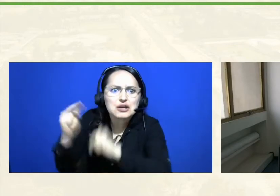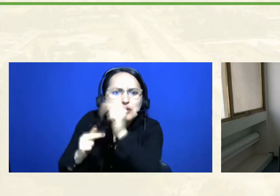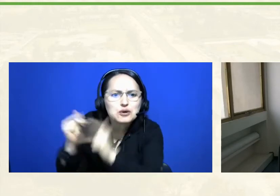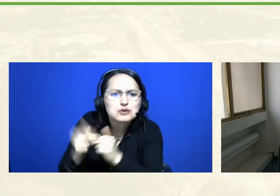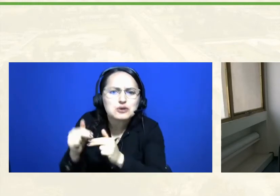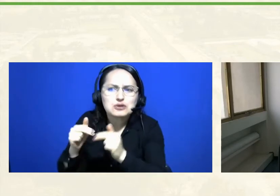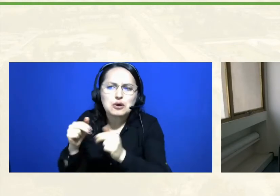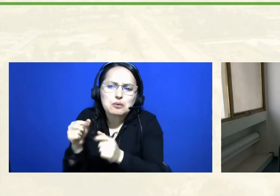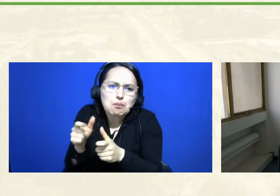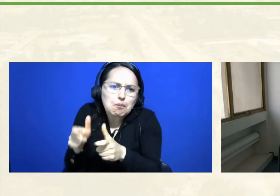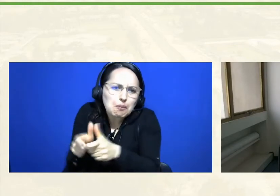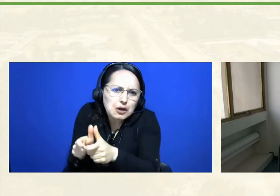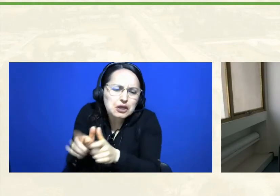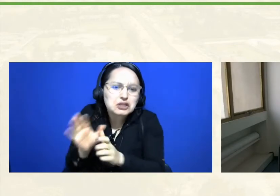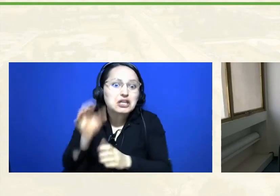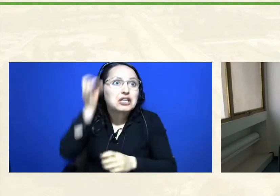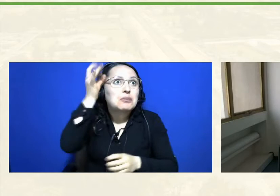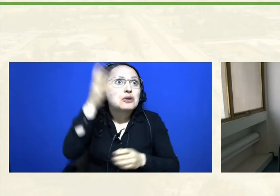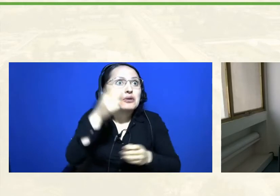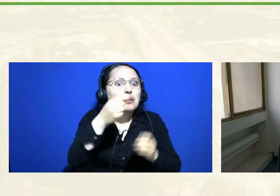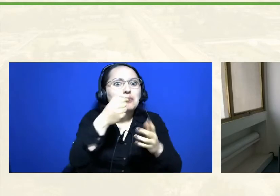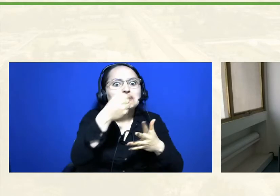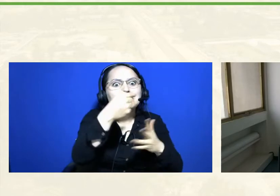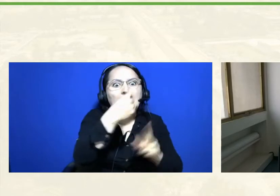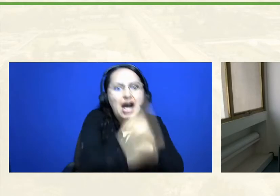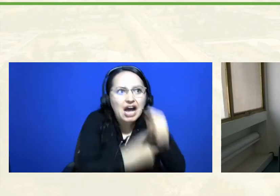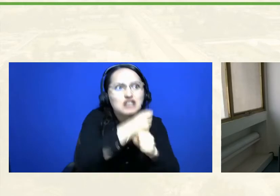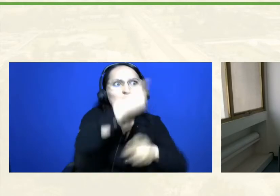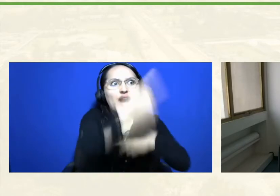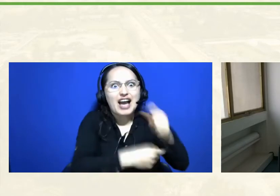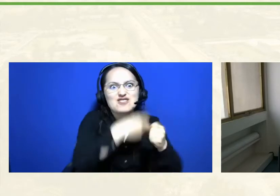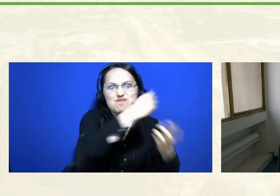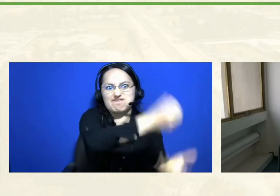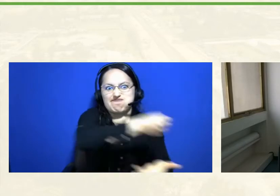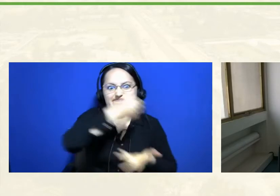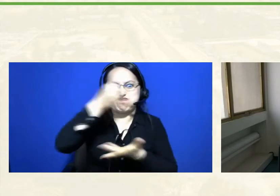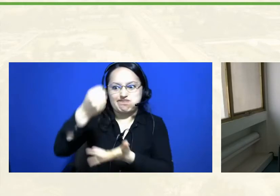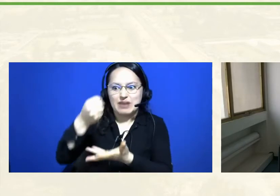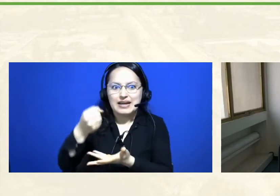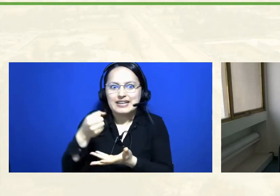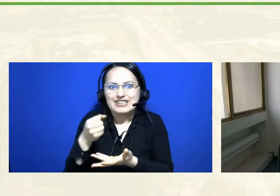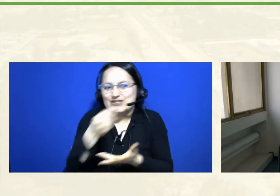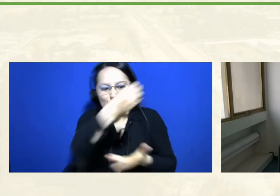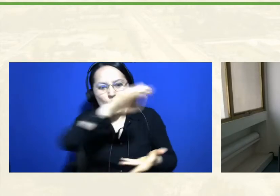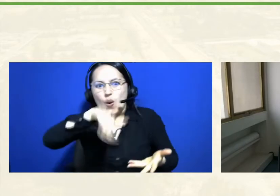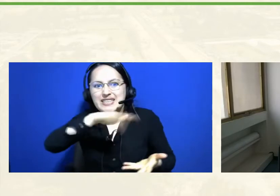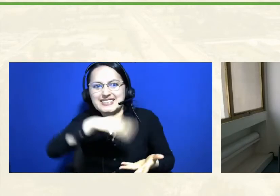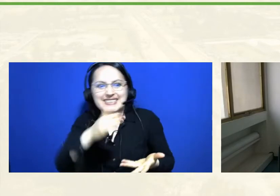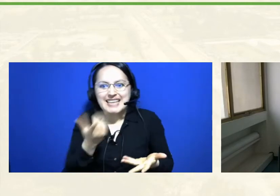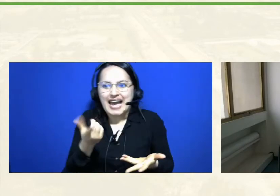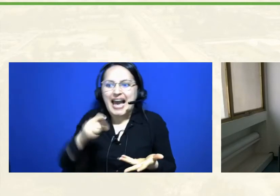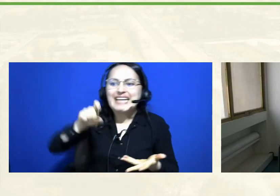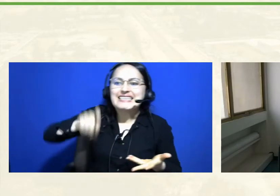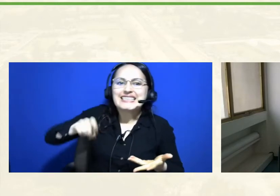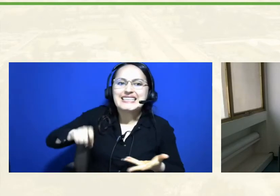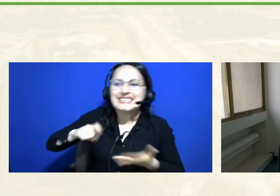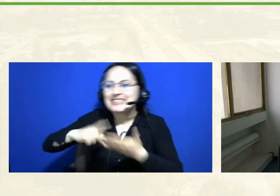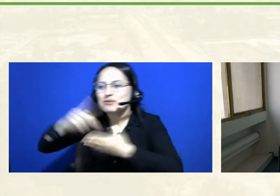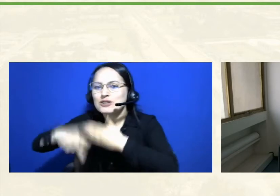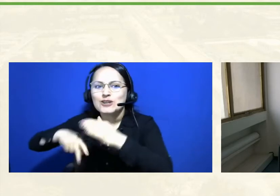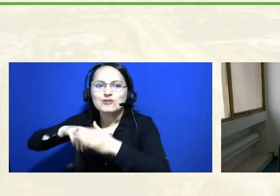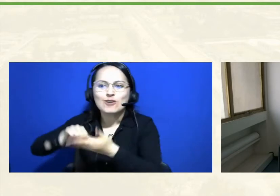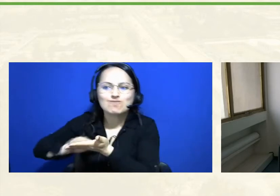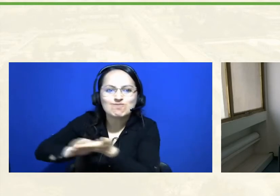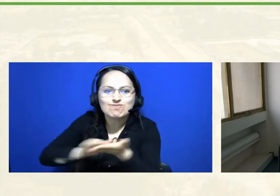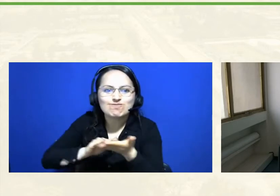generalmente no quedan en los presupuestos ni en las priorizaciones y que siempre se necesitan, pues se puedan adelantar de alguna manera. Este es un